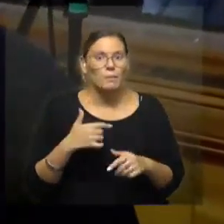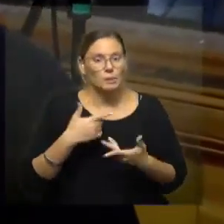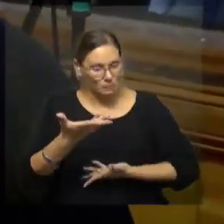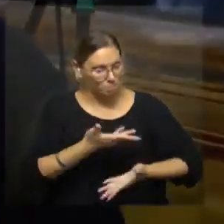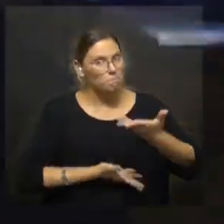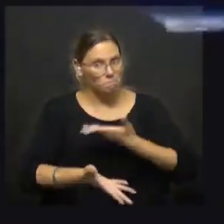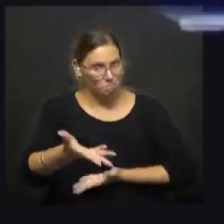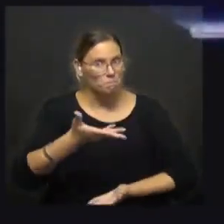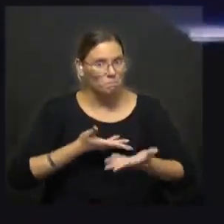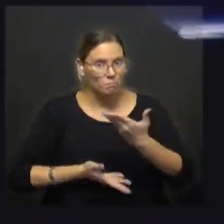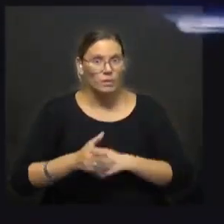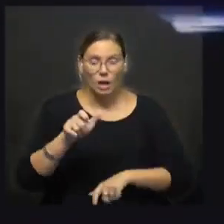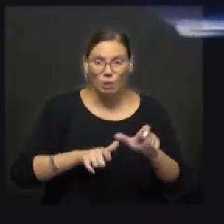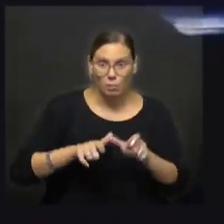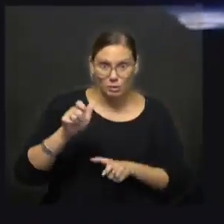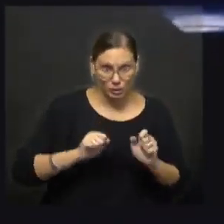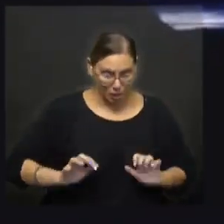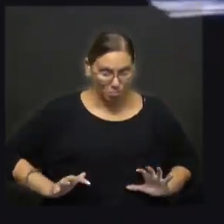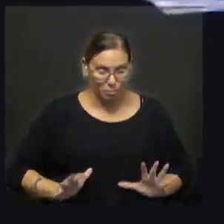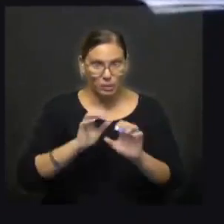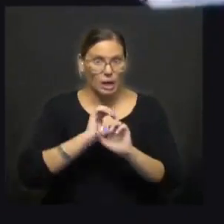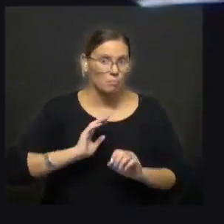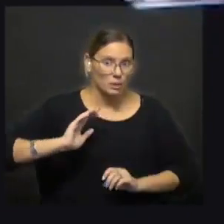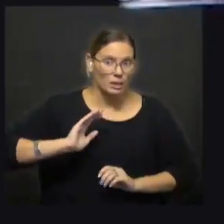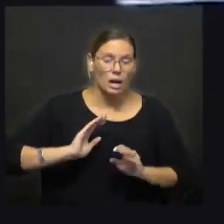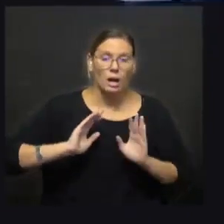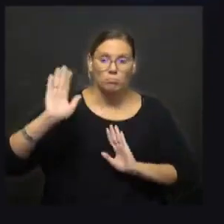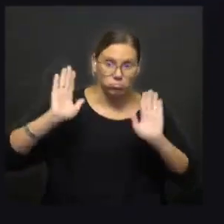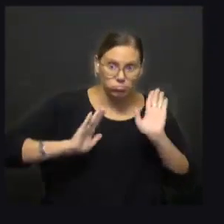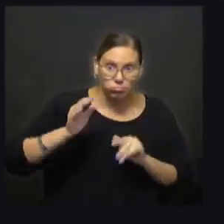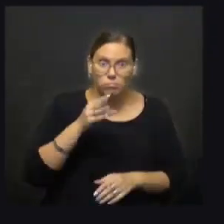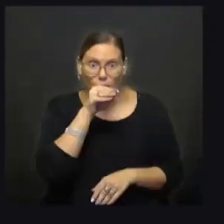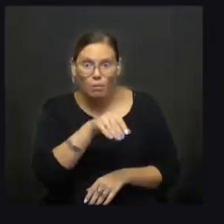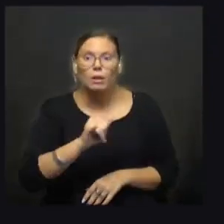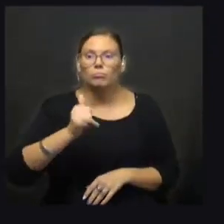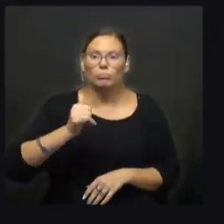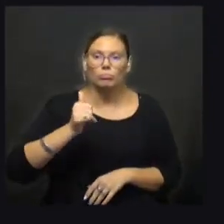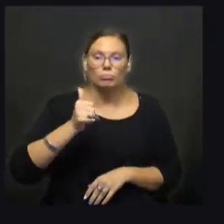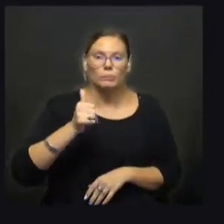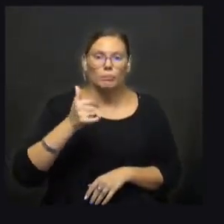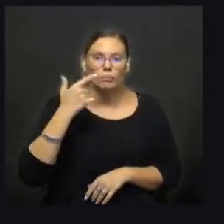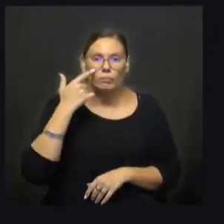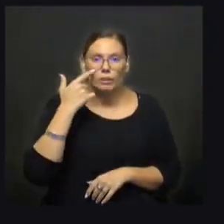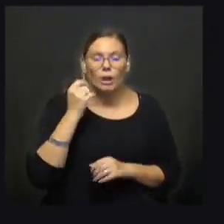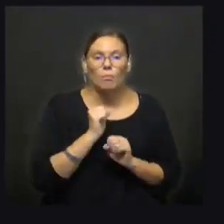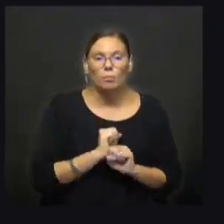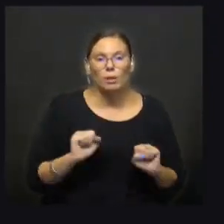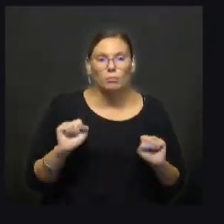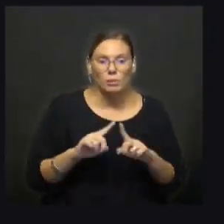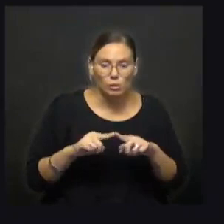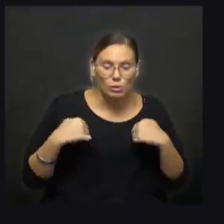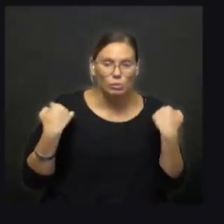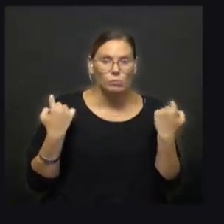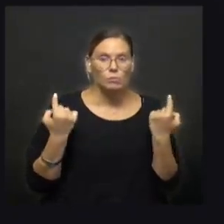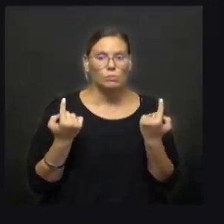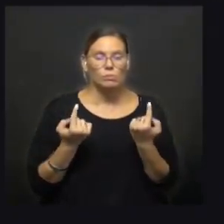interactivo. Ah, o sea que el público tiene que ir preparado para participar de alguna manera. Sí, sí, sí. La idea es que podamos entre todas,